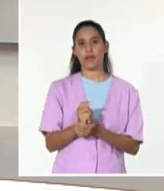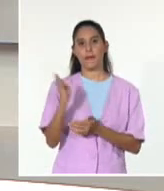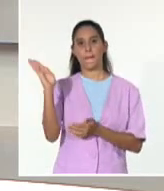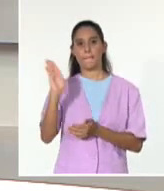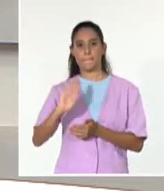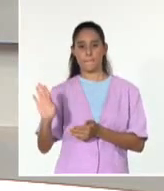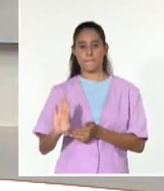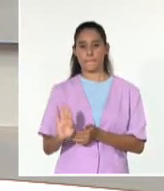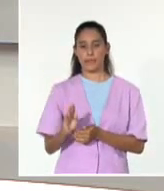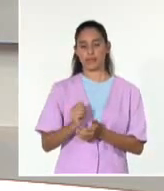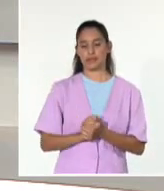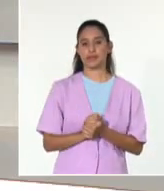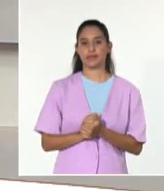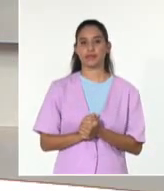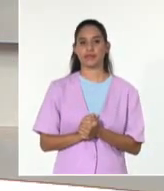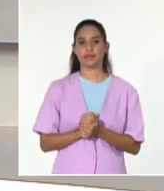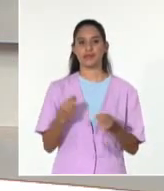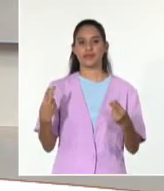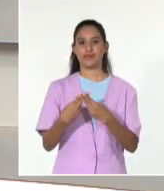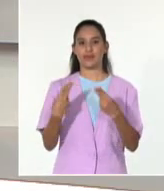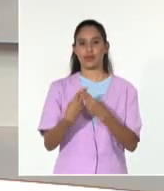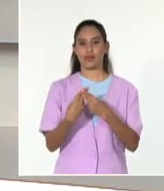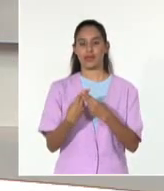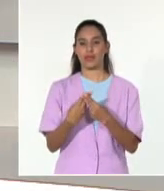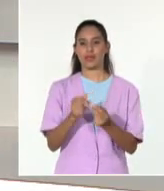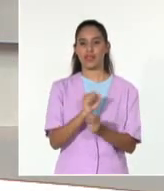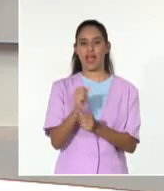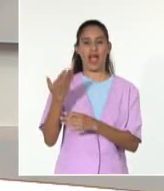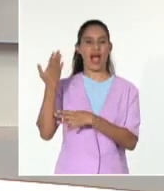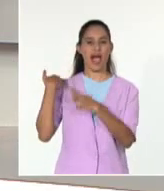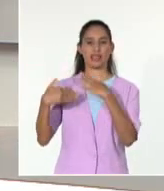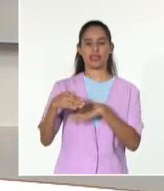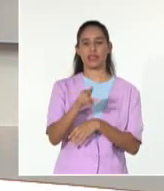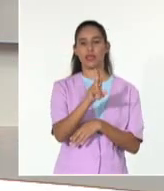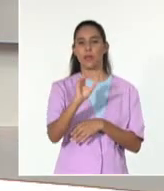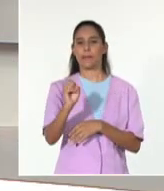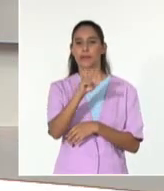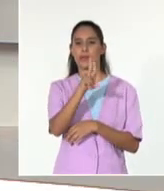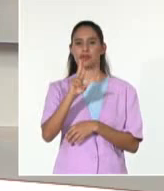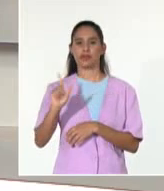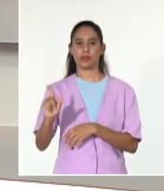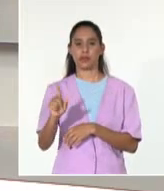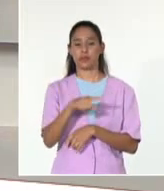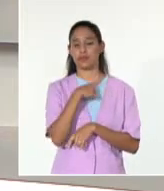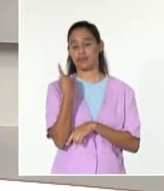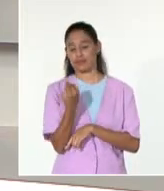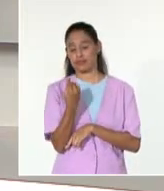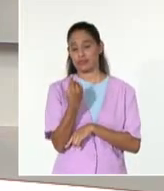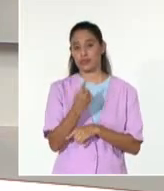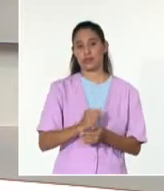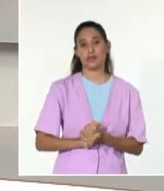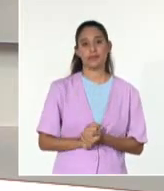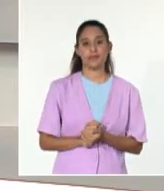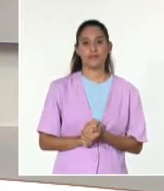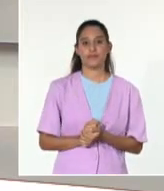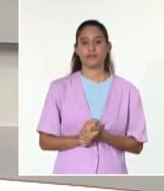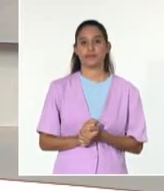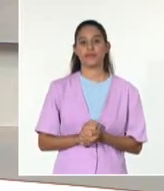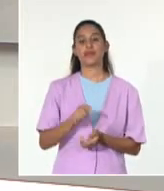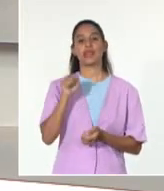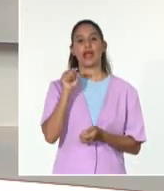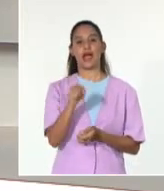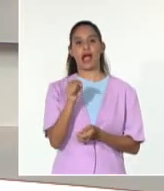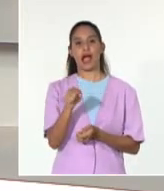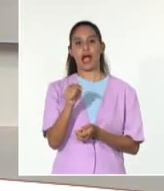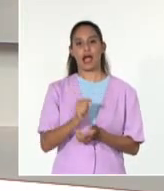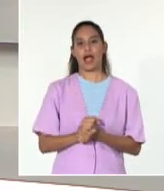tomar desquite de la edición de 2021 cuando cayó precisamente ante ese conjunto. Y ahora hacemos un contacto